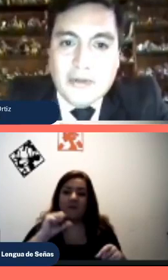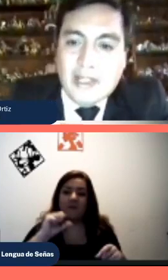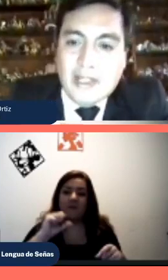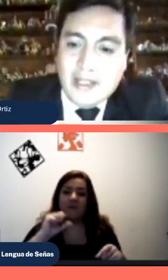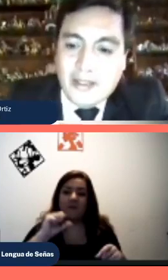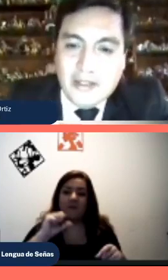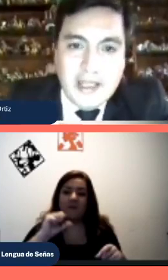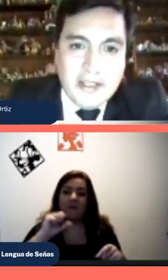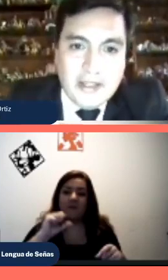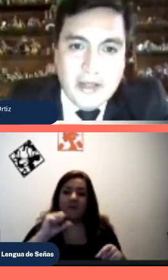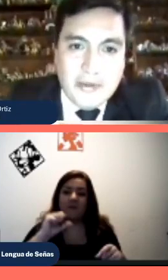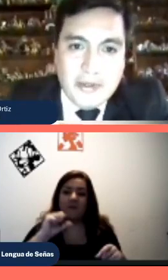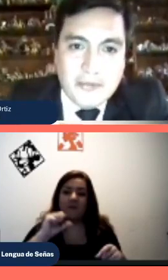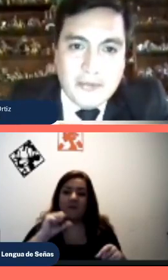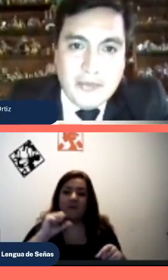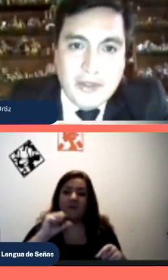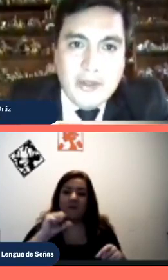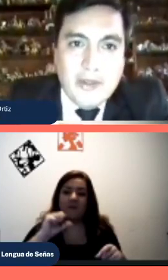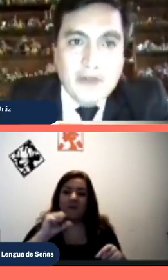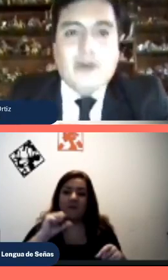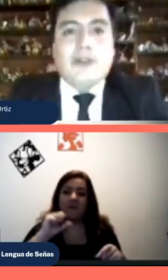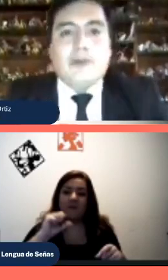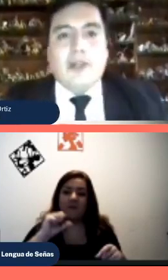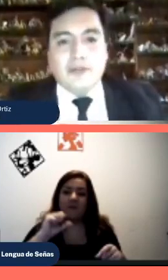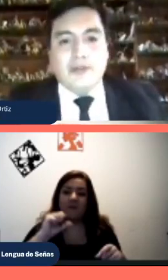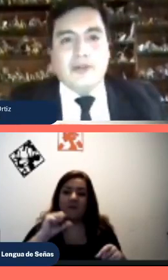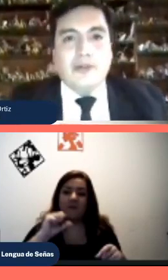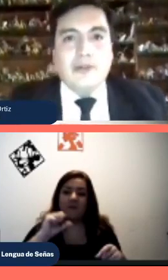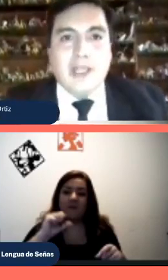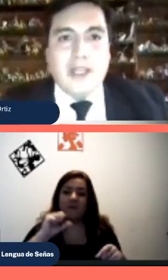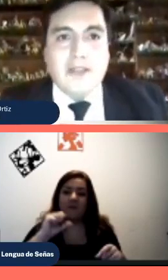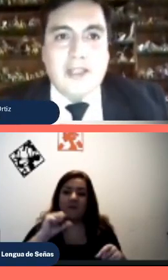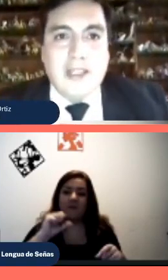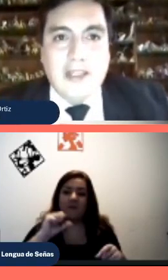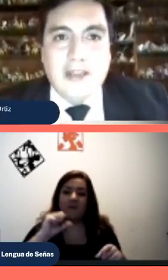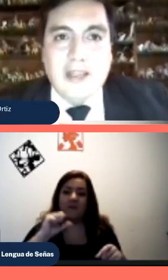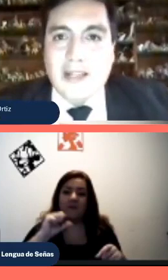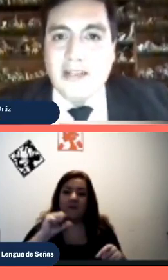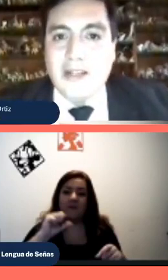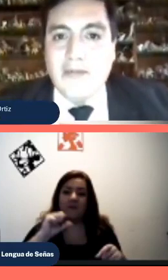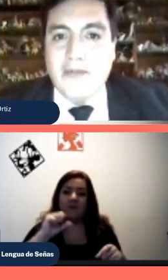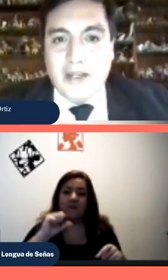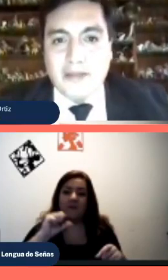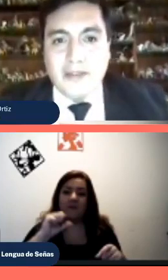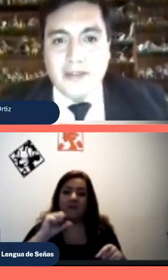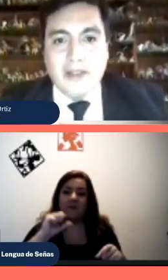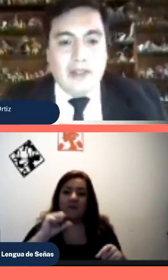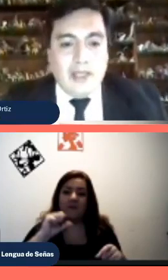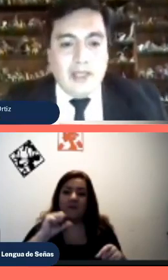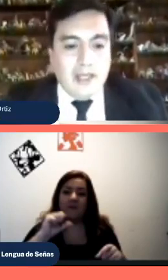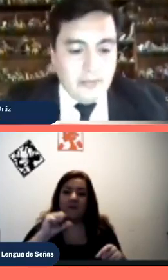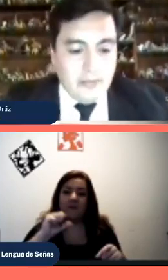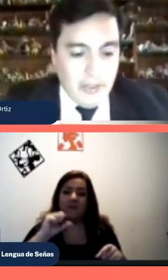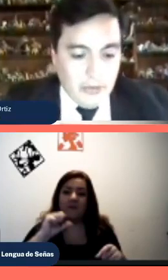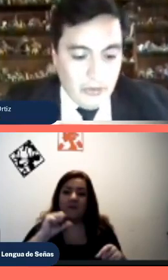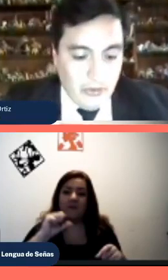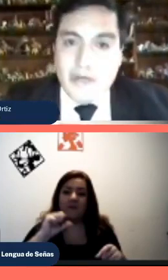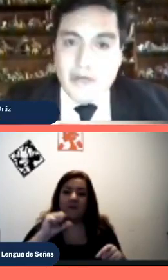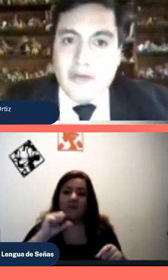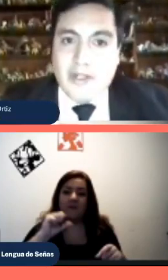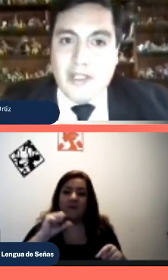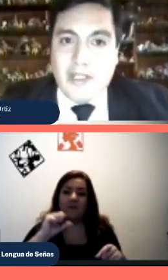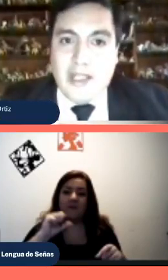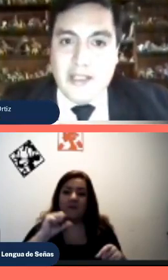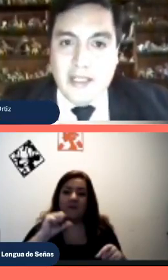donde sale el chilesaurio. Otro paleontólogo es Alexander Vargas. Él es paleontólogo